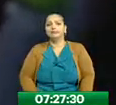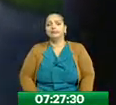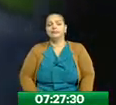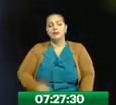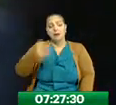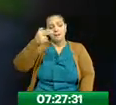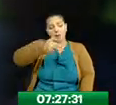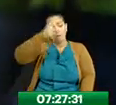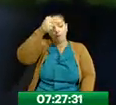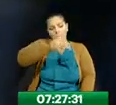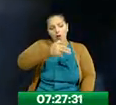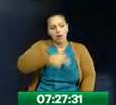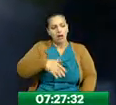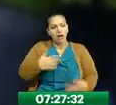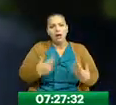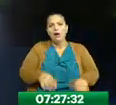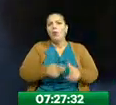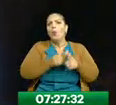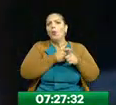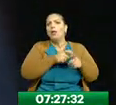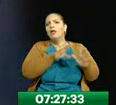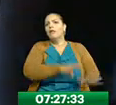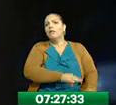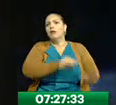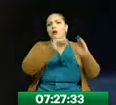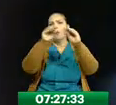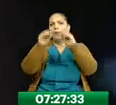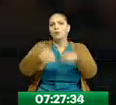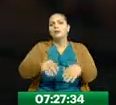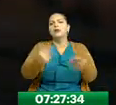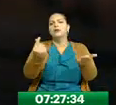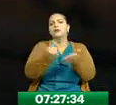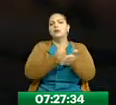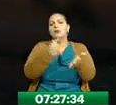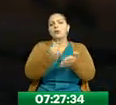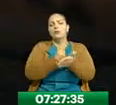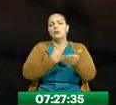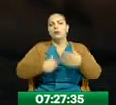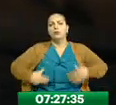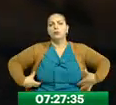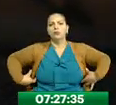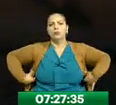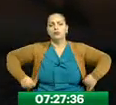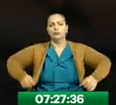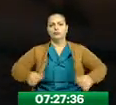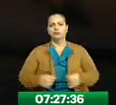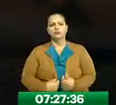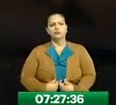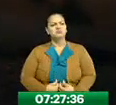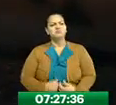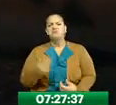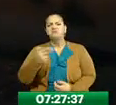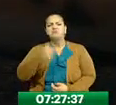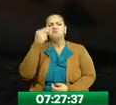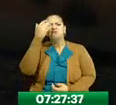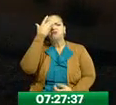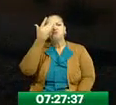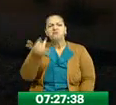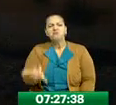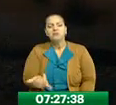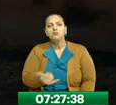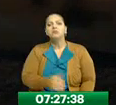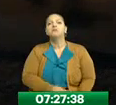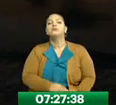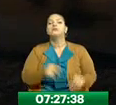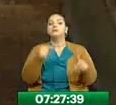gravedad y fue llevada agonizando al hospital del Guasmo. Sobre las causas, se informó que el hombre